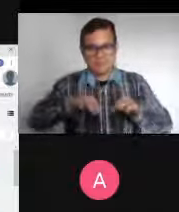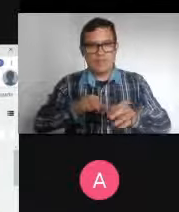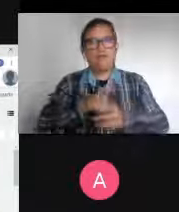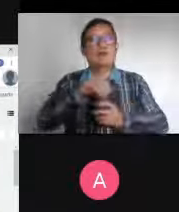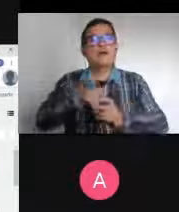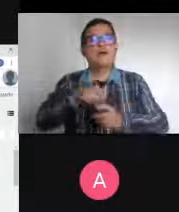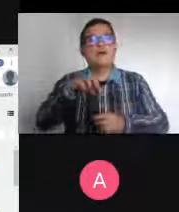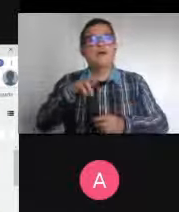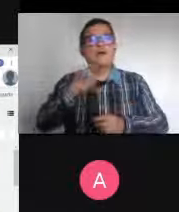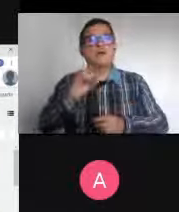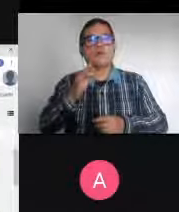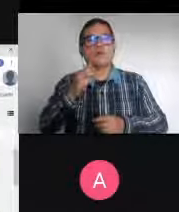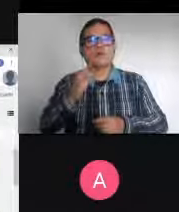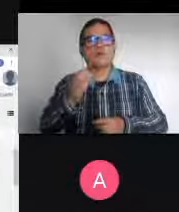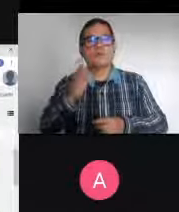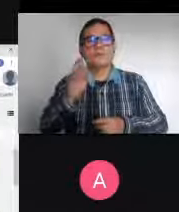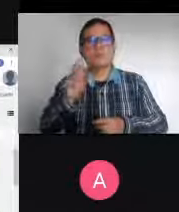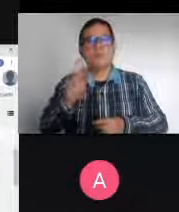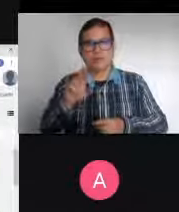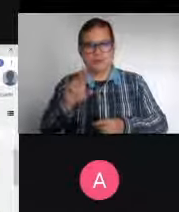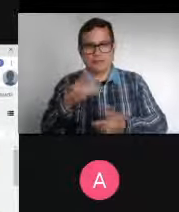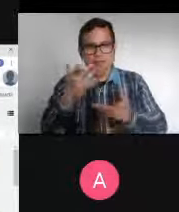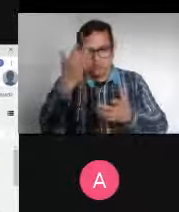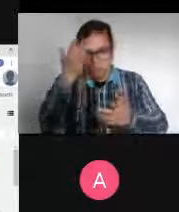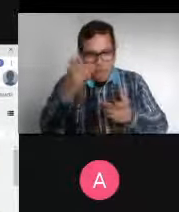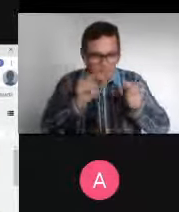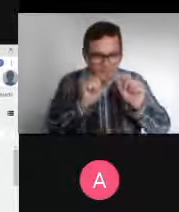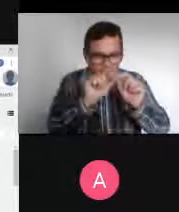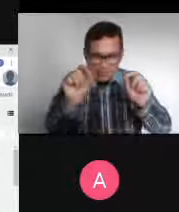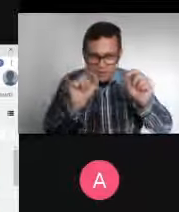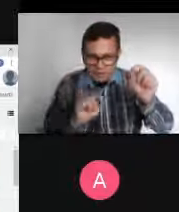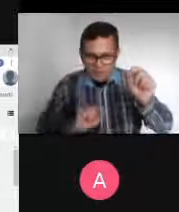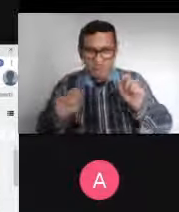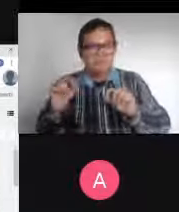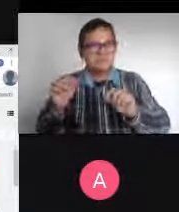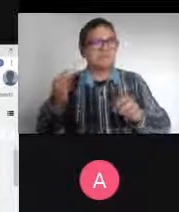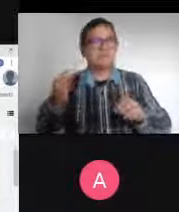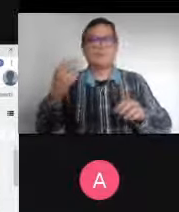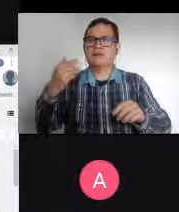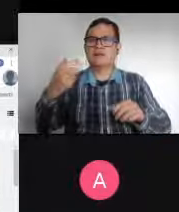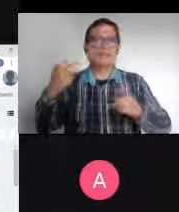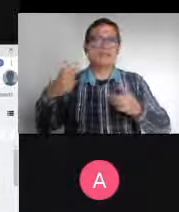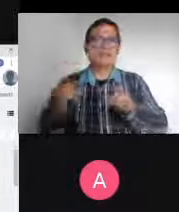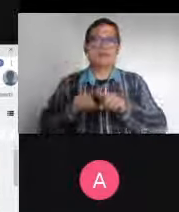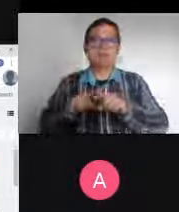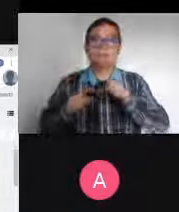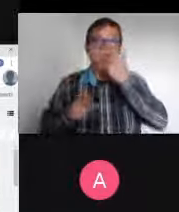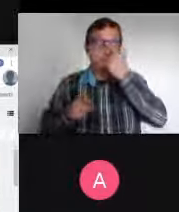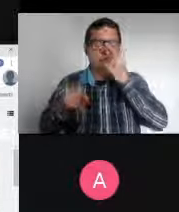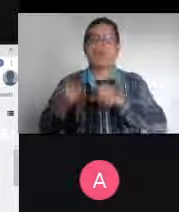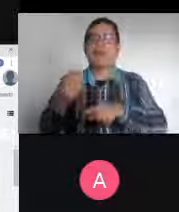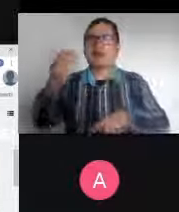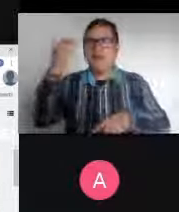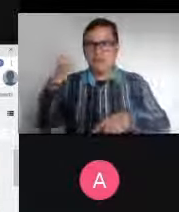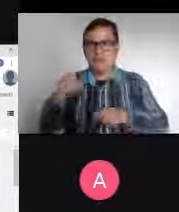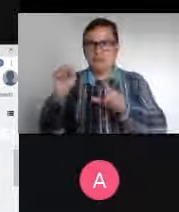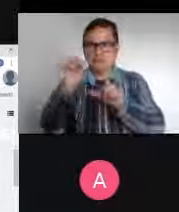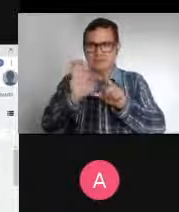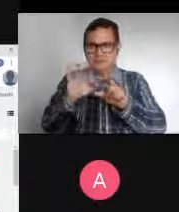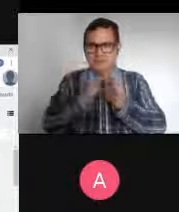recuerde que en la siguiente sesión vamos a utilizar siempre lo que hemos visto en la anterior. Entonces nos toca mirar. Recordemos